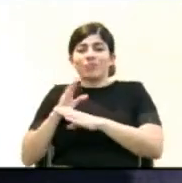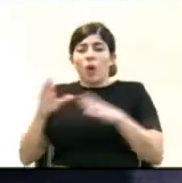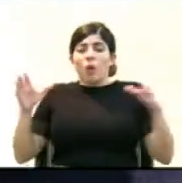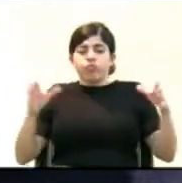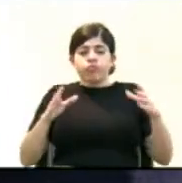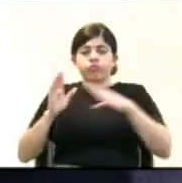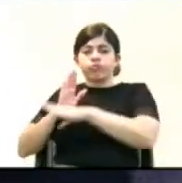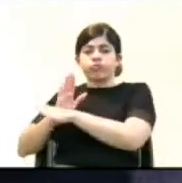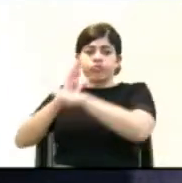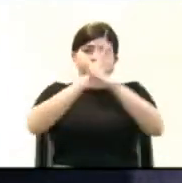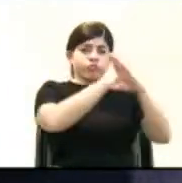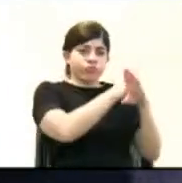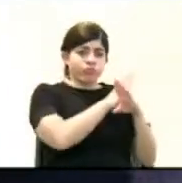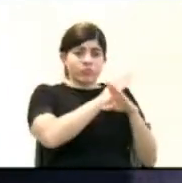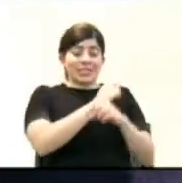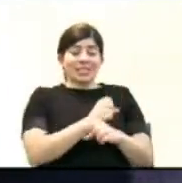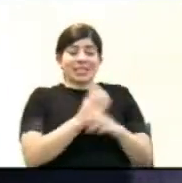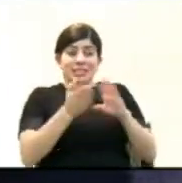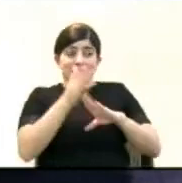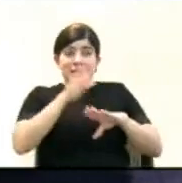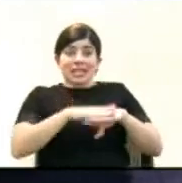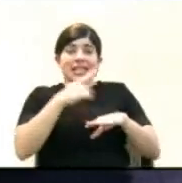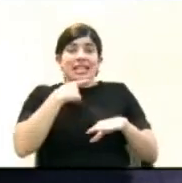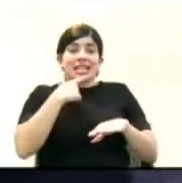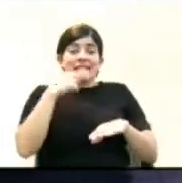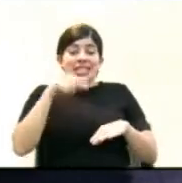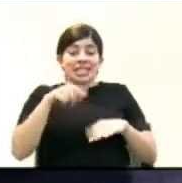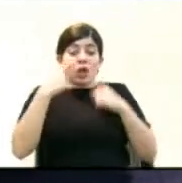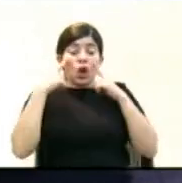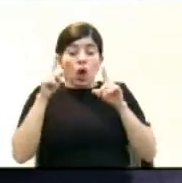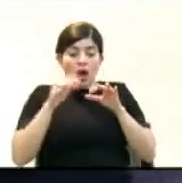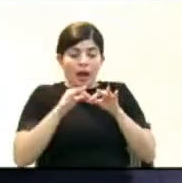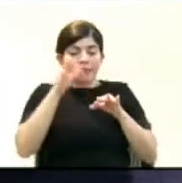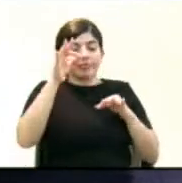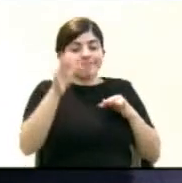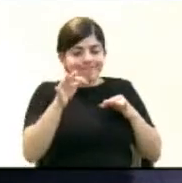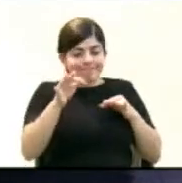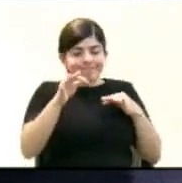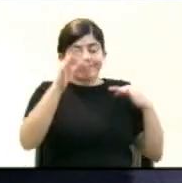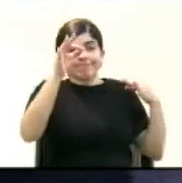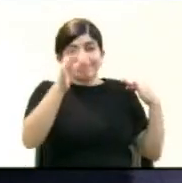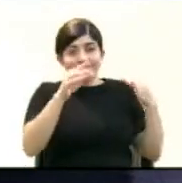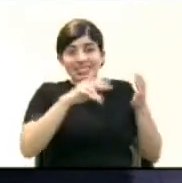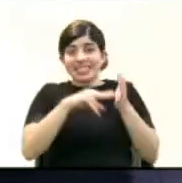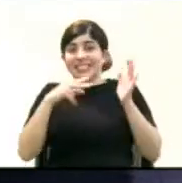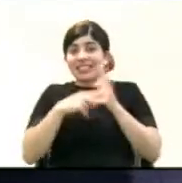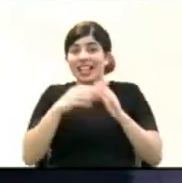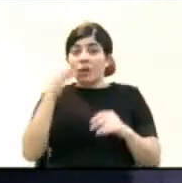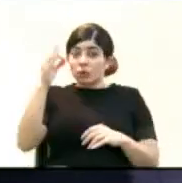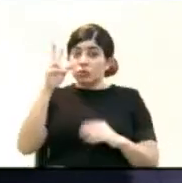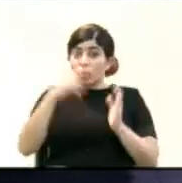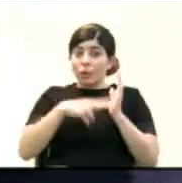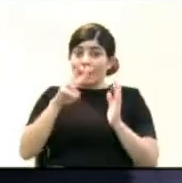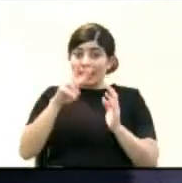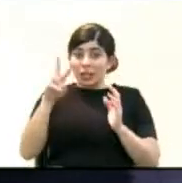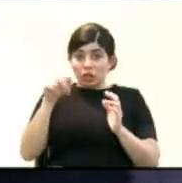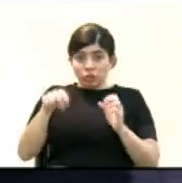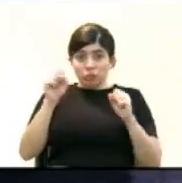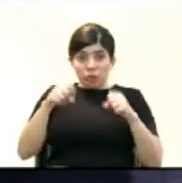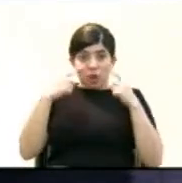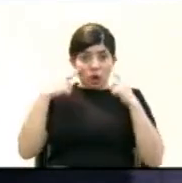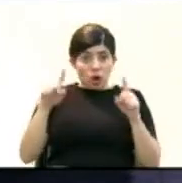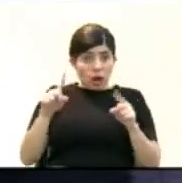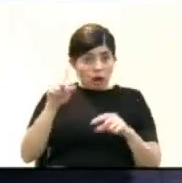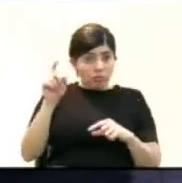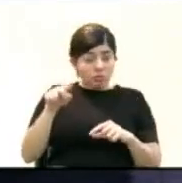expertos aseguran que cada vez se va alargando el lograr ese objetivo, se quedaría ya para principio del próximo 2022, y temas que